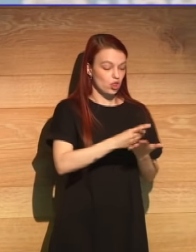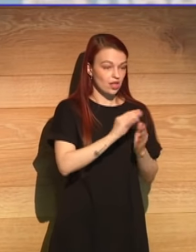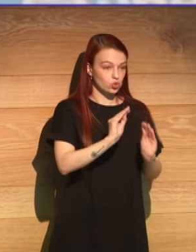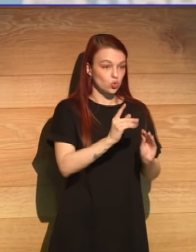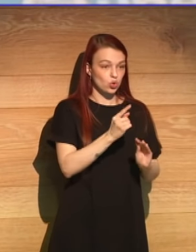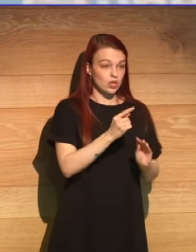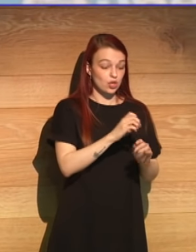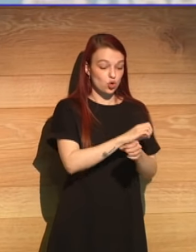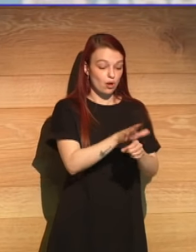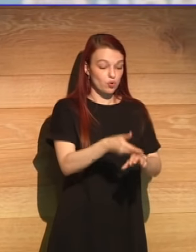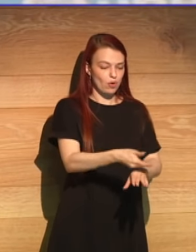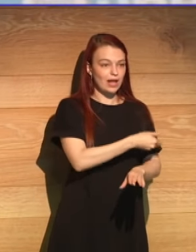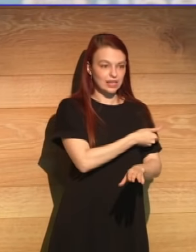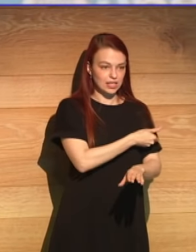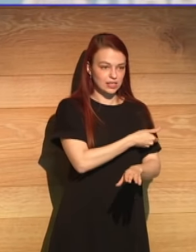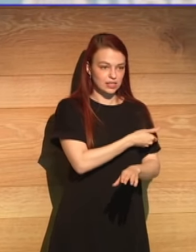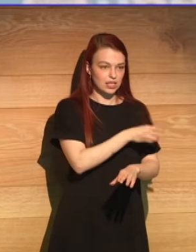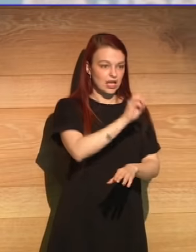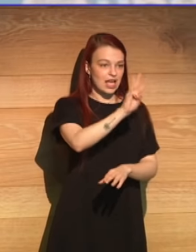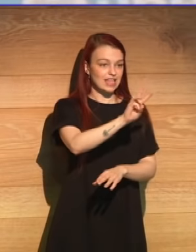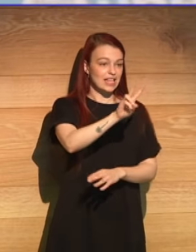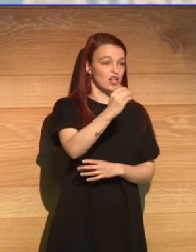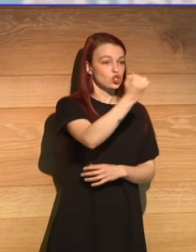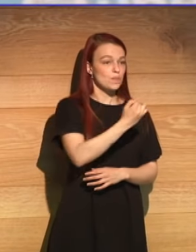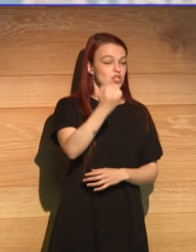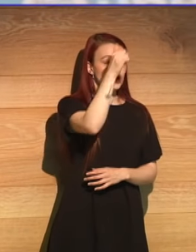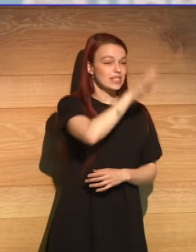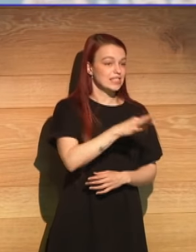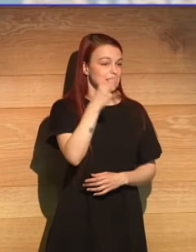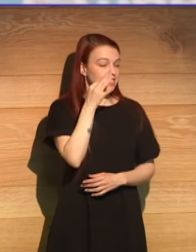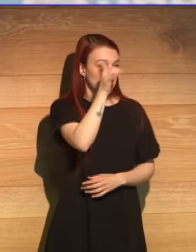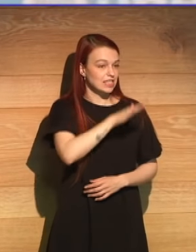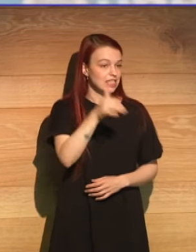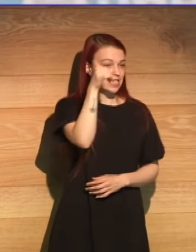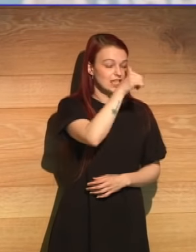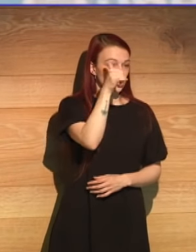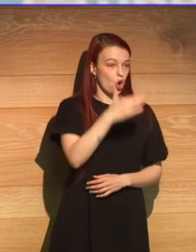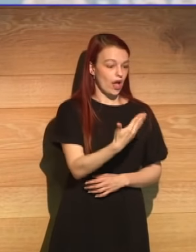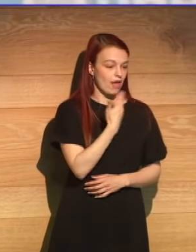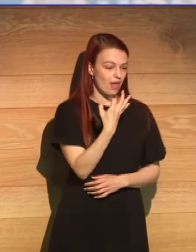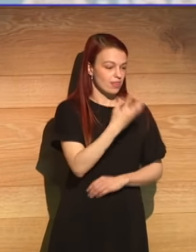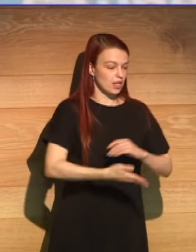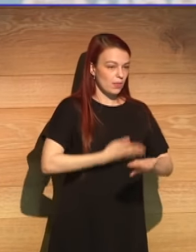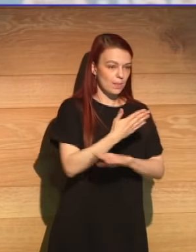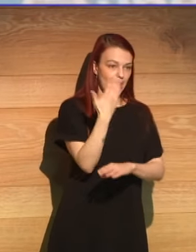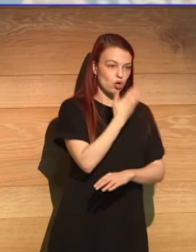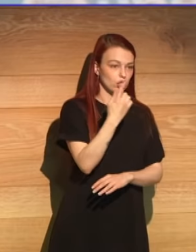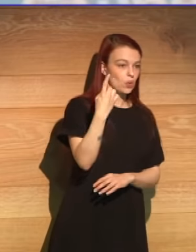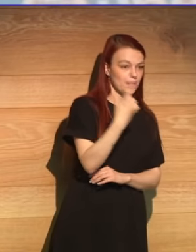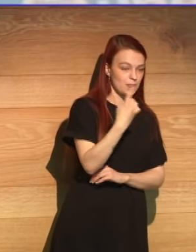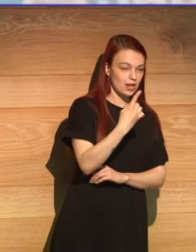pandemia, habían más de 32 millones de niñas y niños en edad de cursar la enseñanza